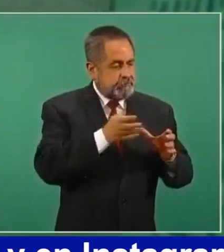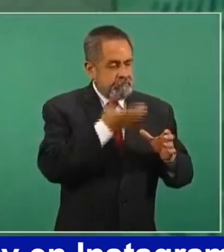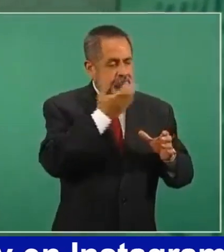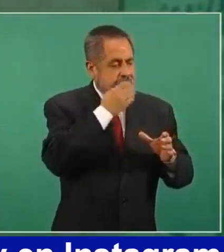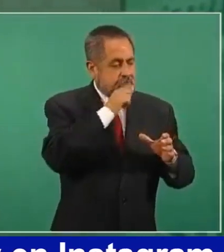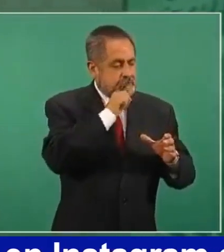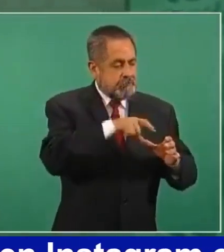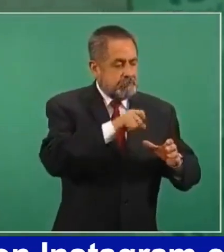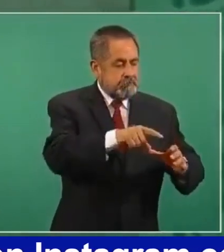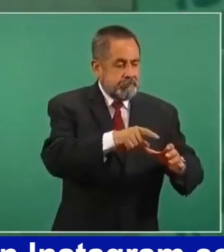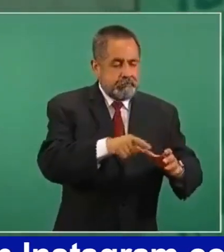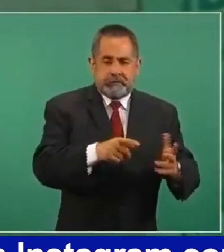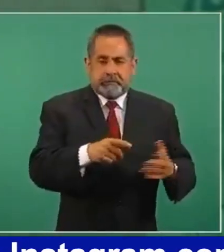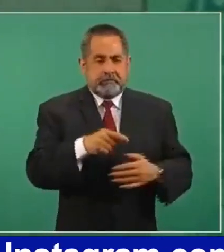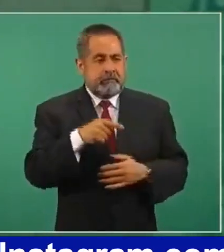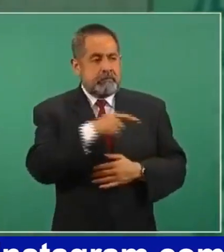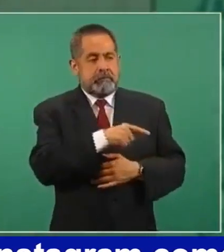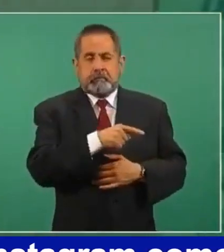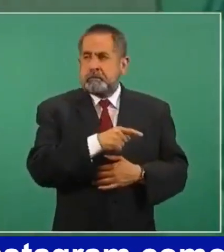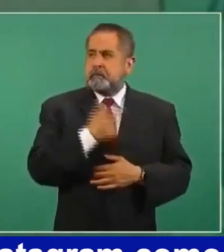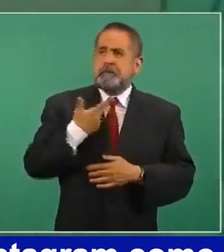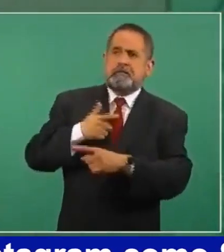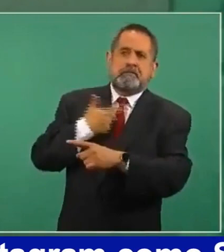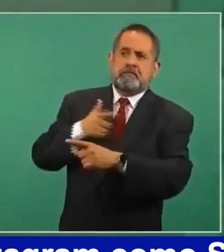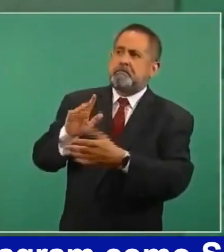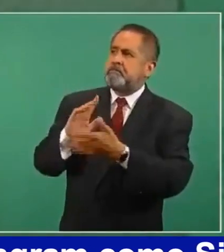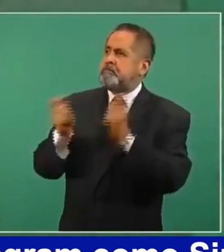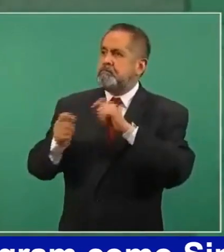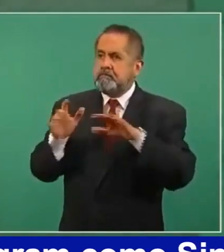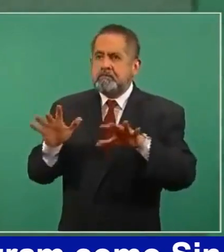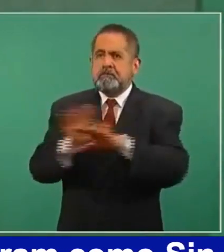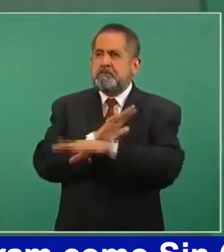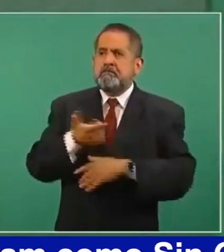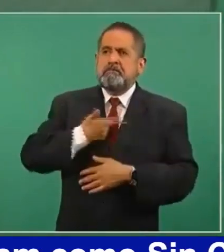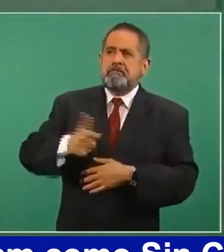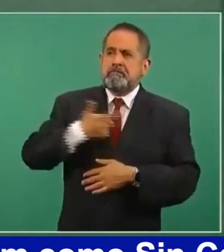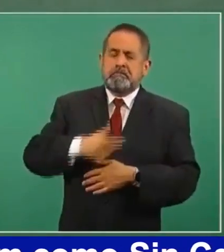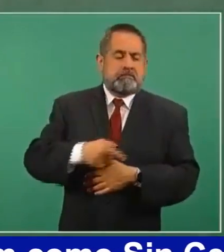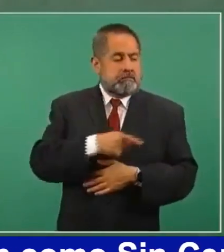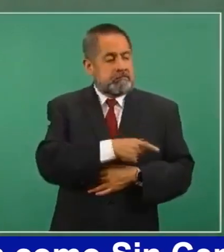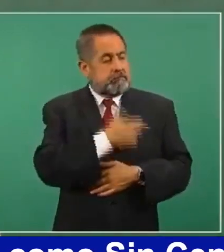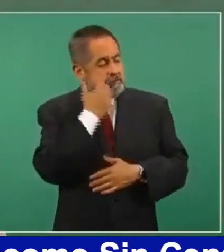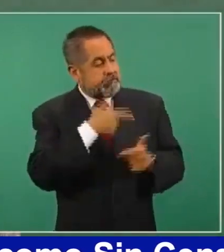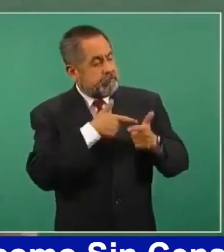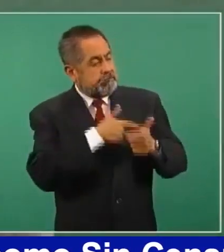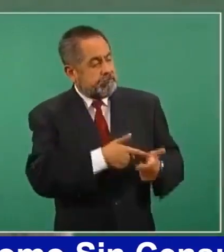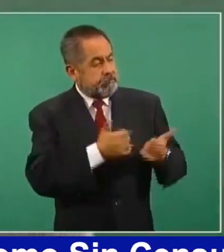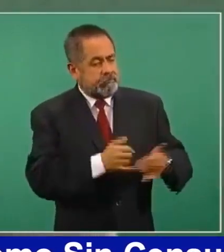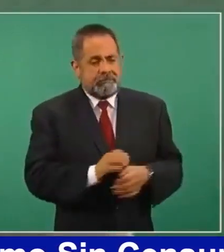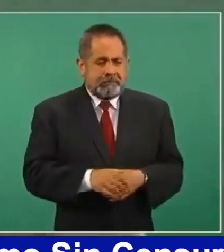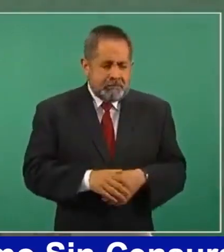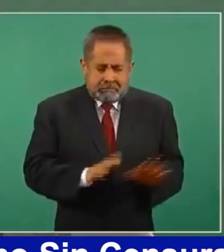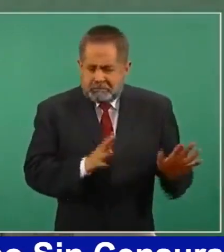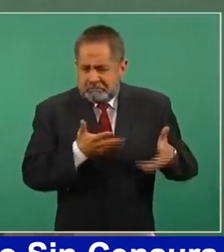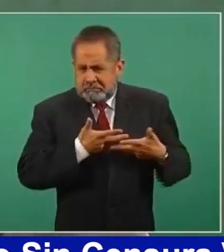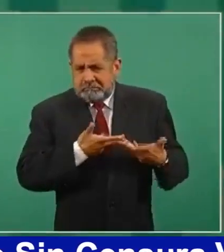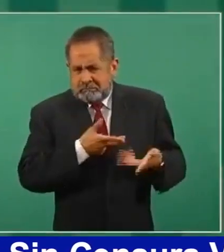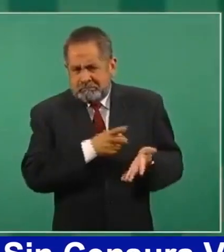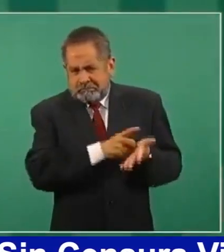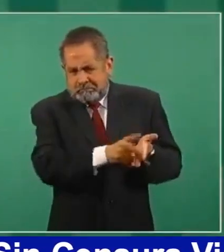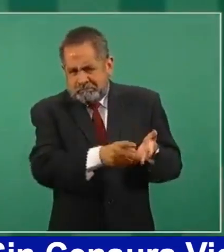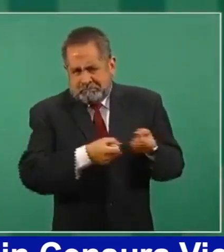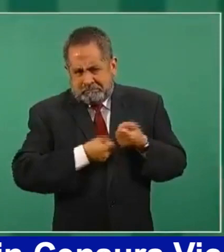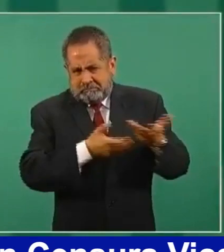y están inconformes con la transformación. Pues tienen derecho a manifestarse, pero